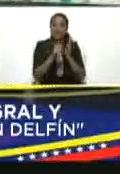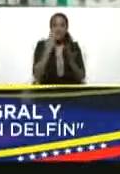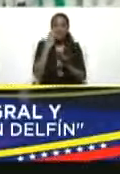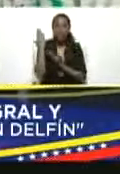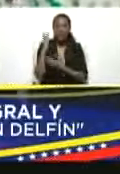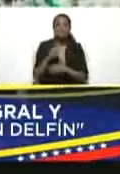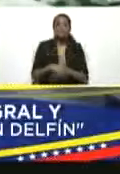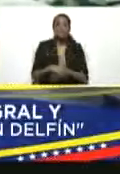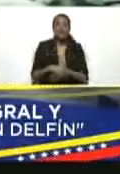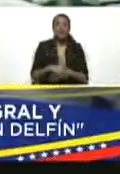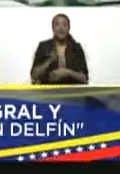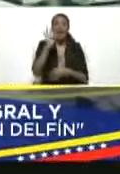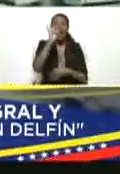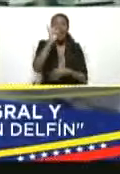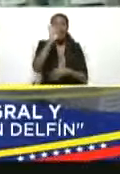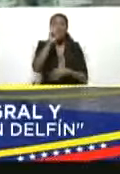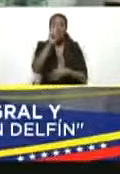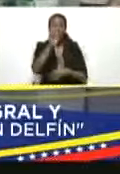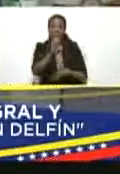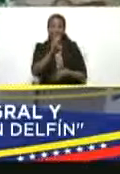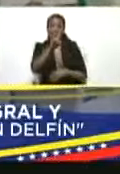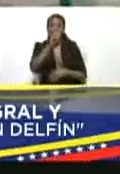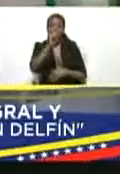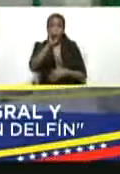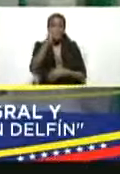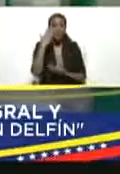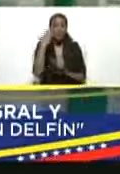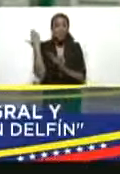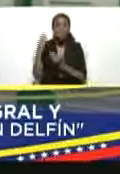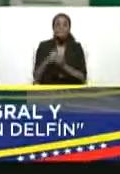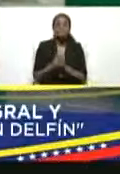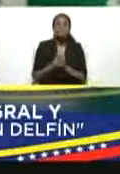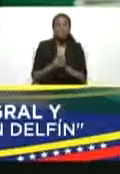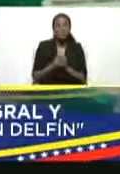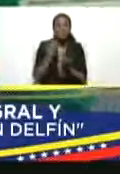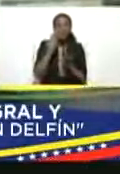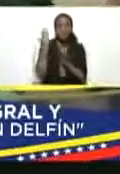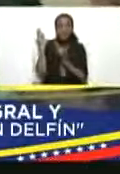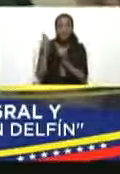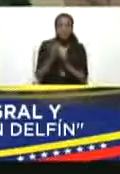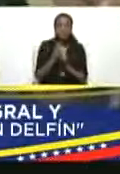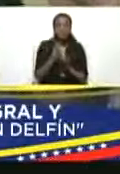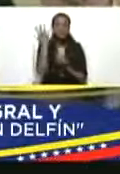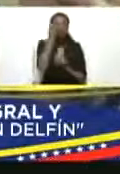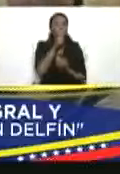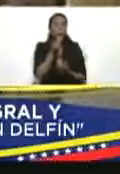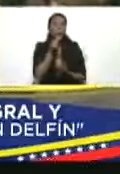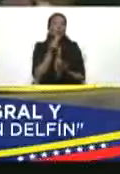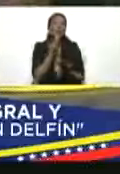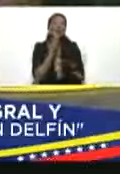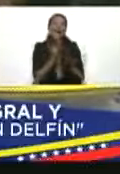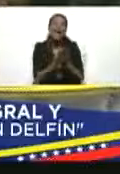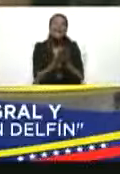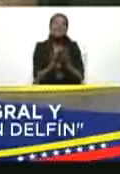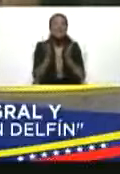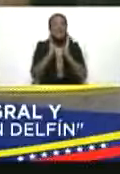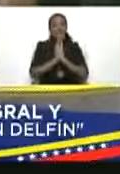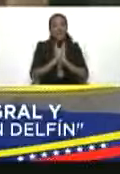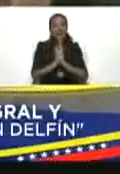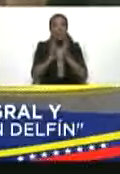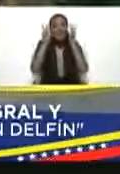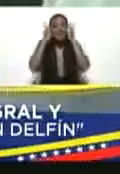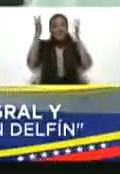sí tenemos está en tu tierra Michel presidente a esta hermosa tierra de santos de